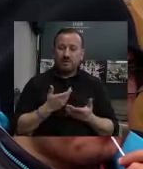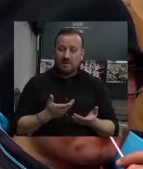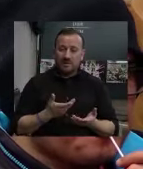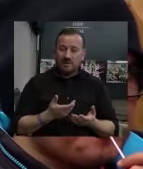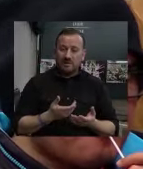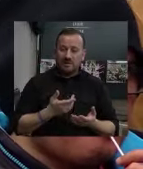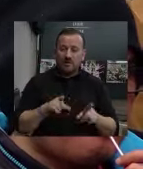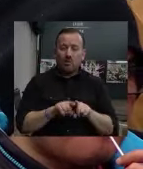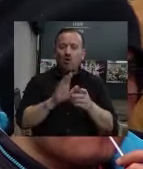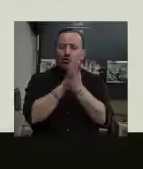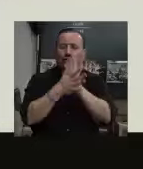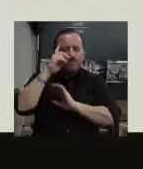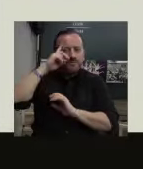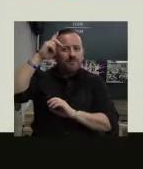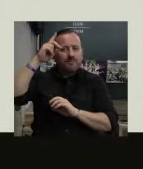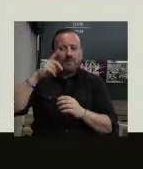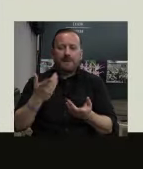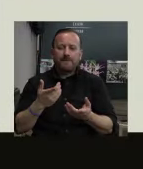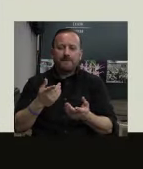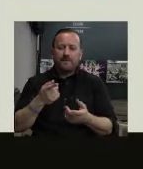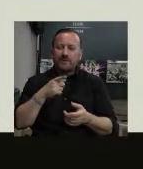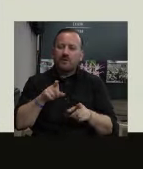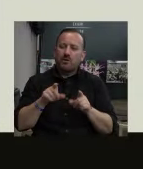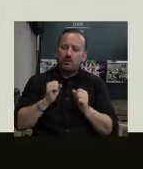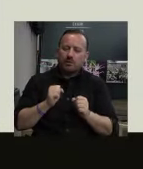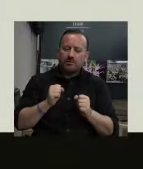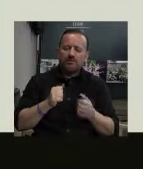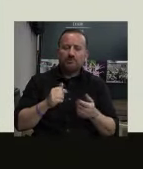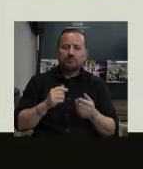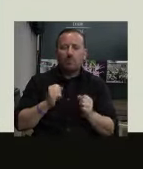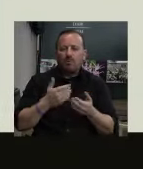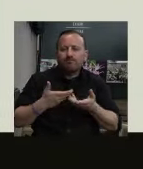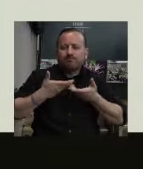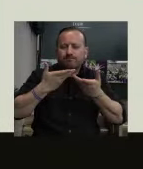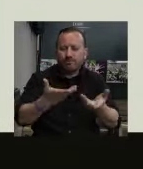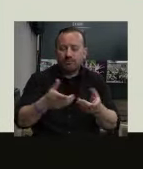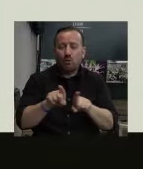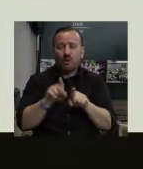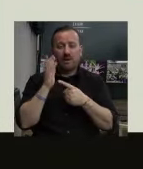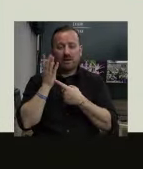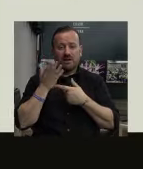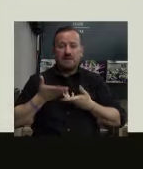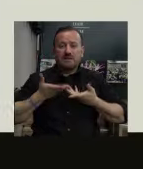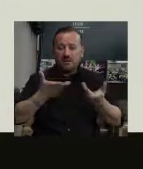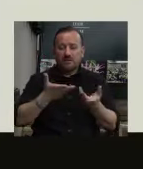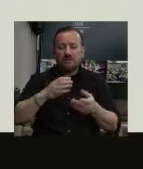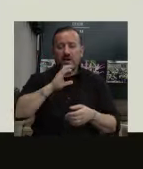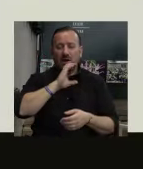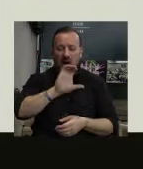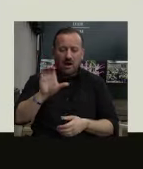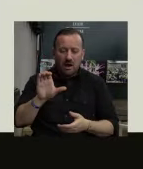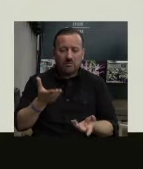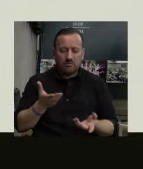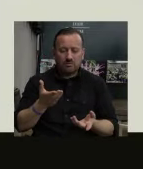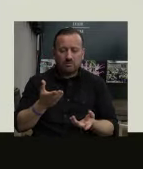todo está inventado es solo tener la capacidad de pasarlo tecnología al servicio del campo y